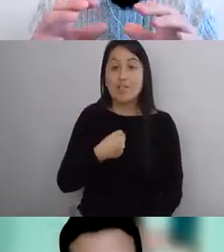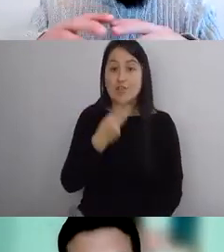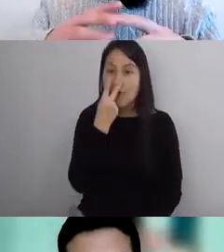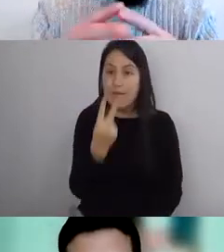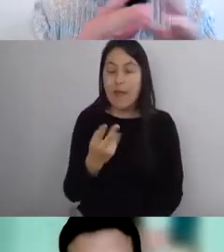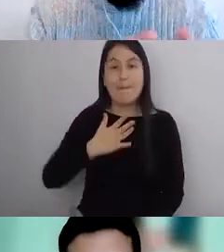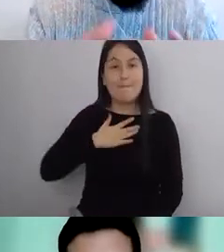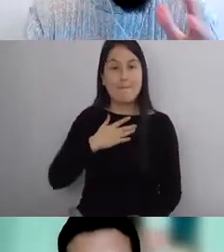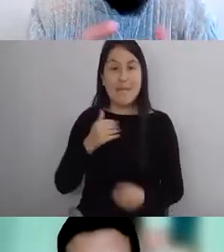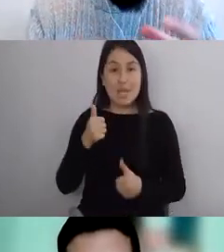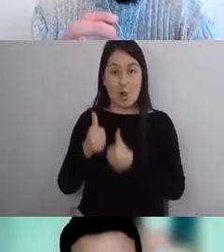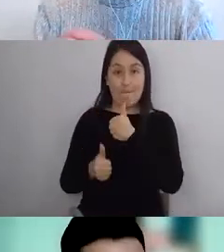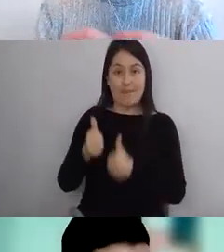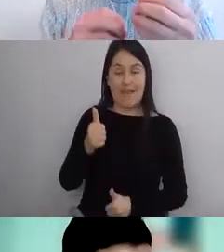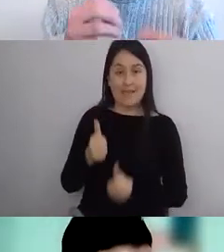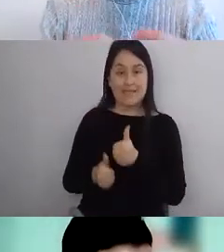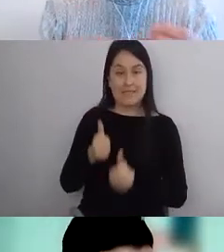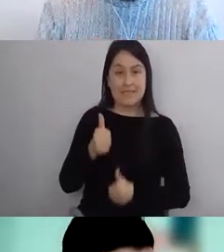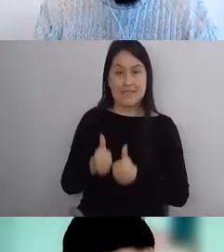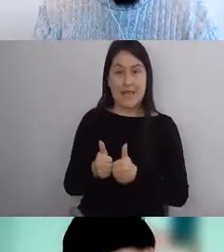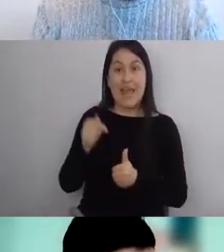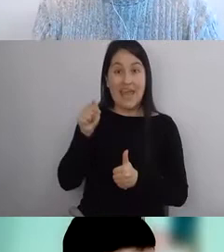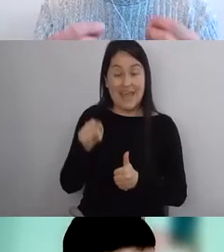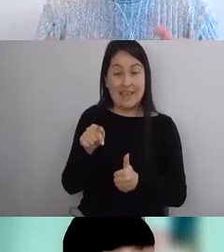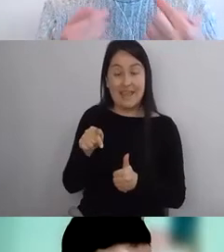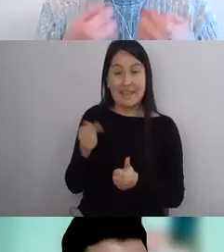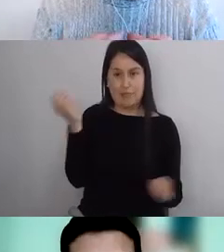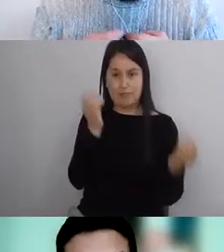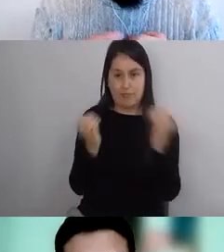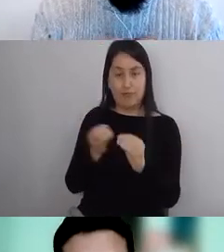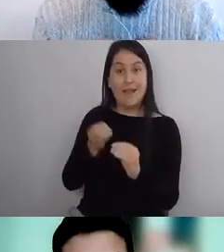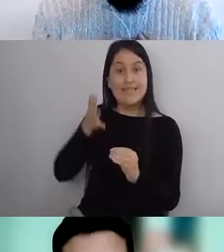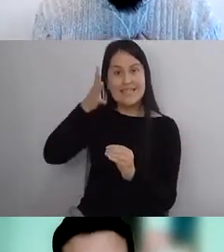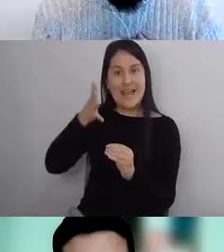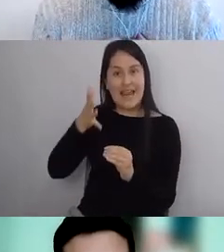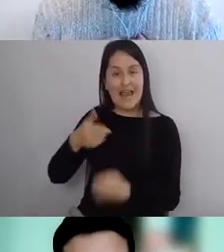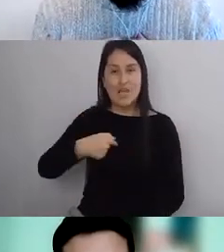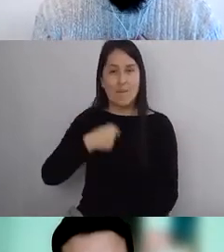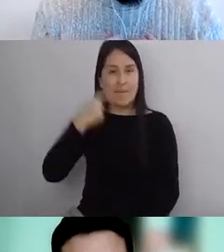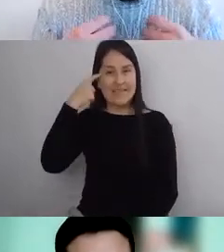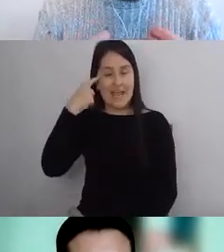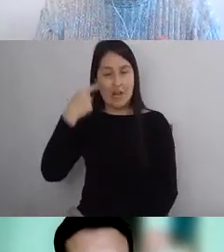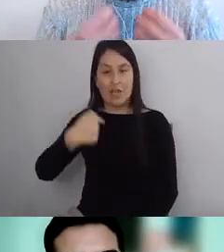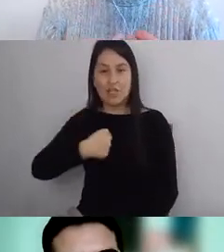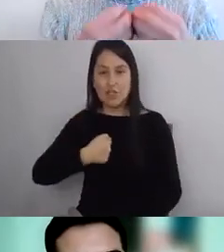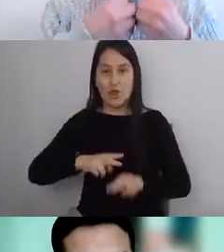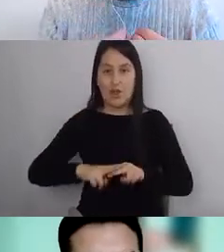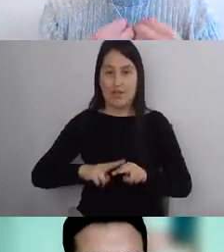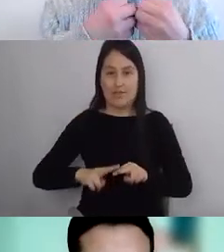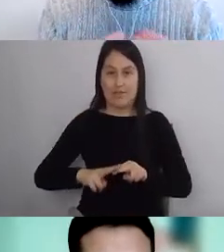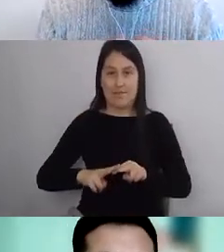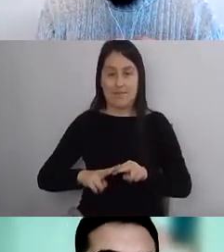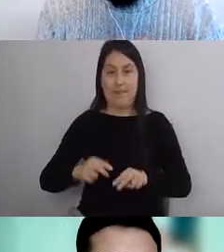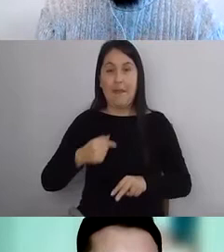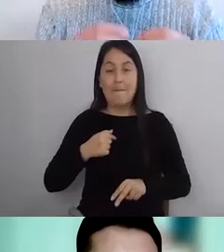competencia en esa confección de esta charla, yo tengo que pensar en lo que yo hice, ¿ya? Para poder ver mis